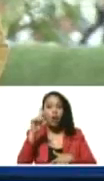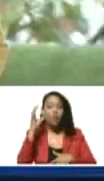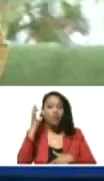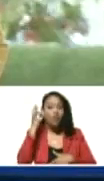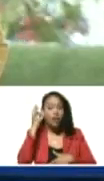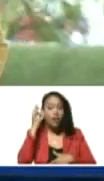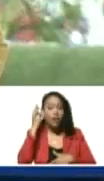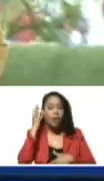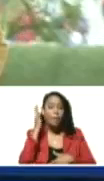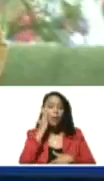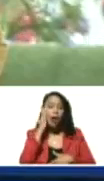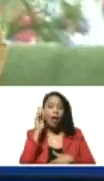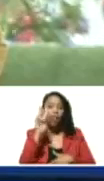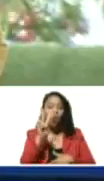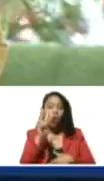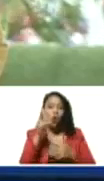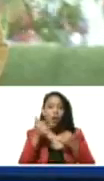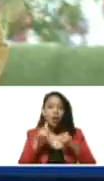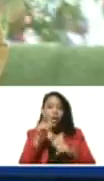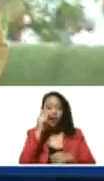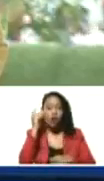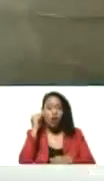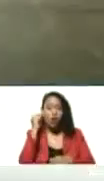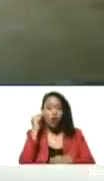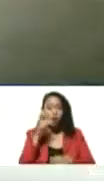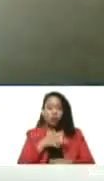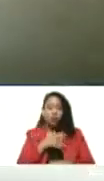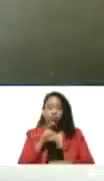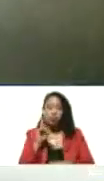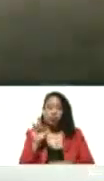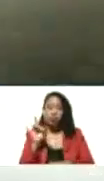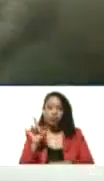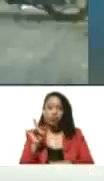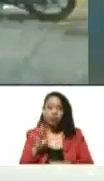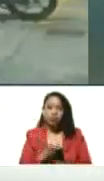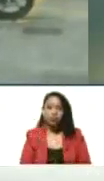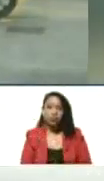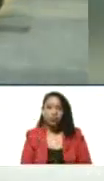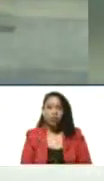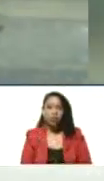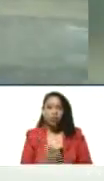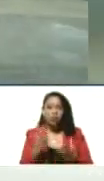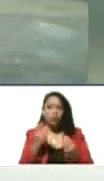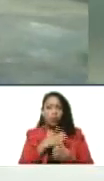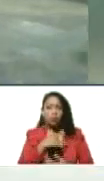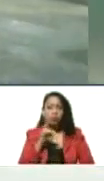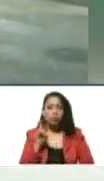mujer, madre de dos niños y sus dos niños. Doloroso, muy doloroso, muy doloroso.